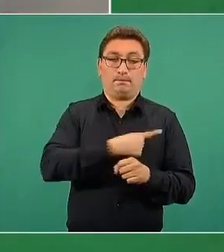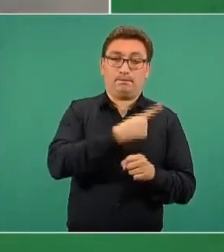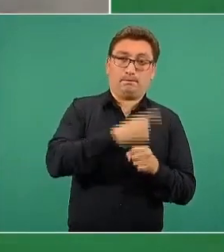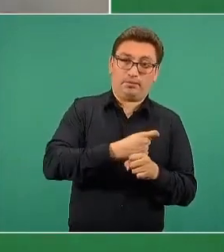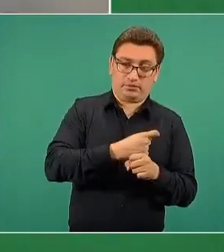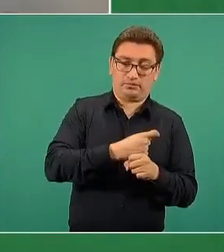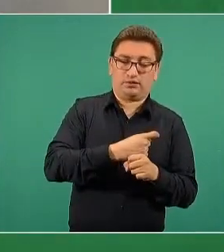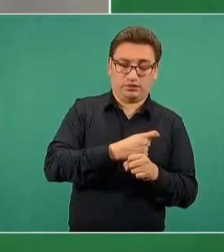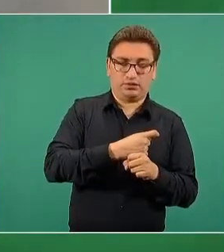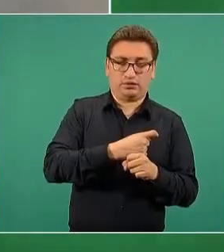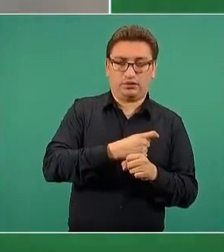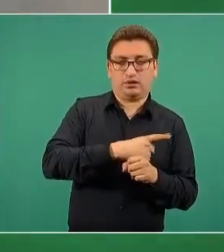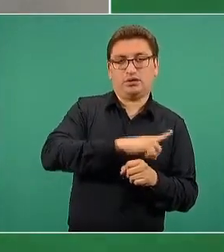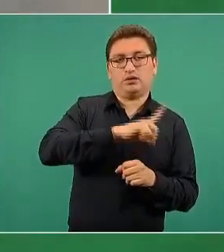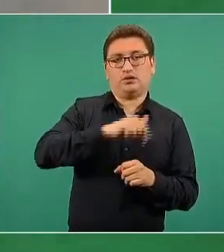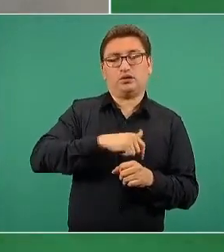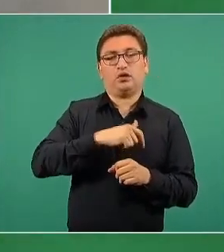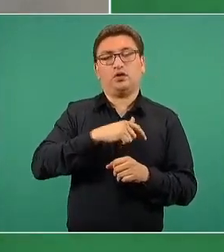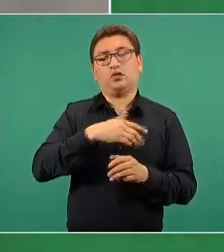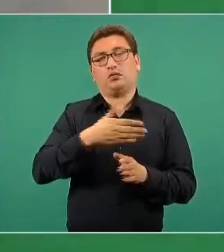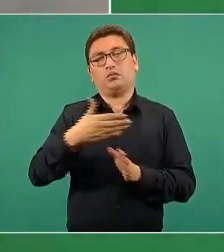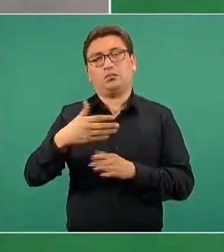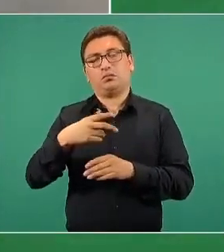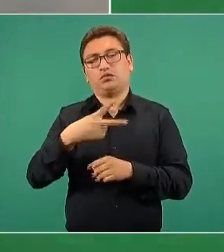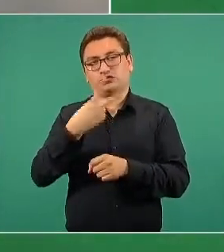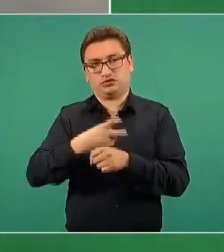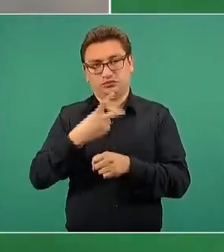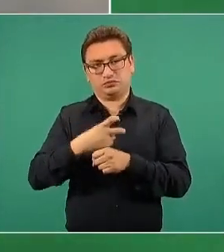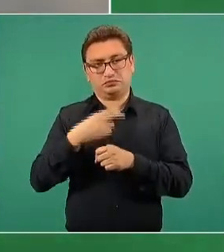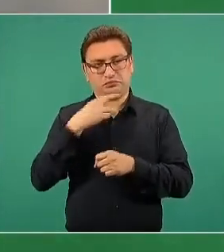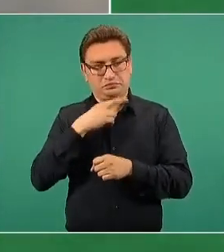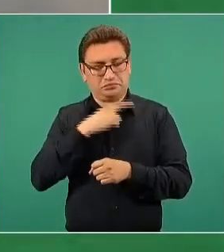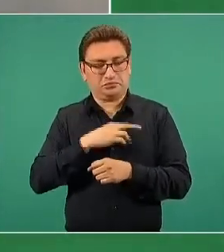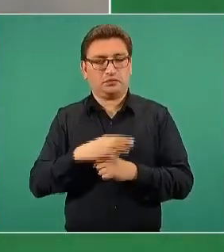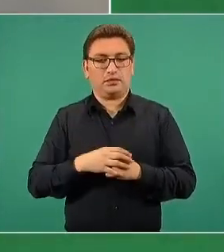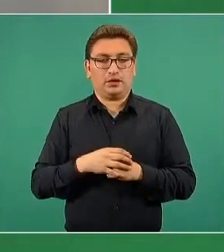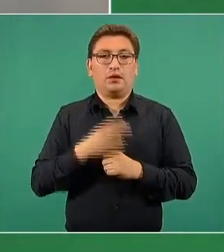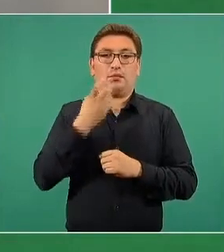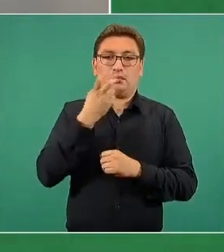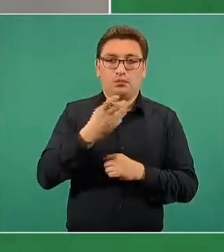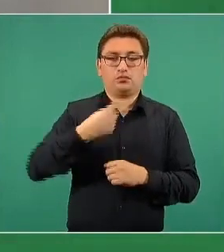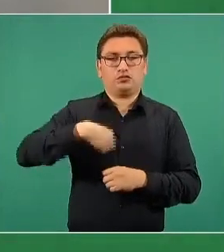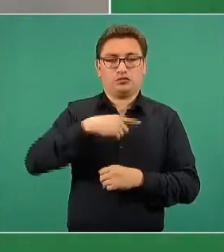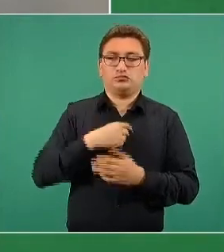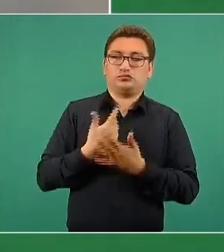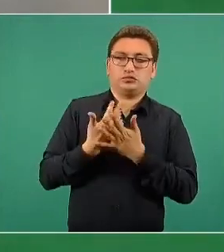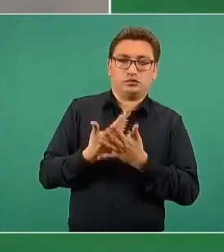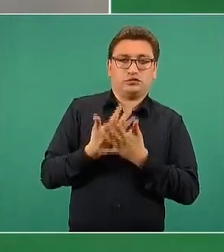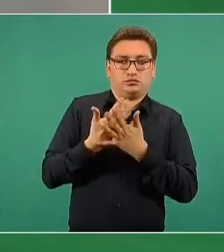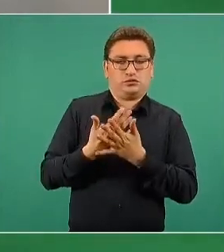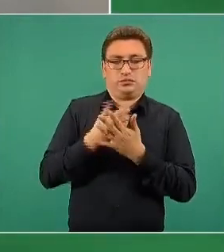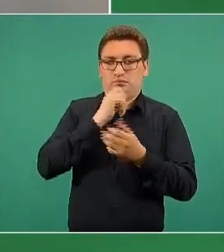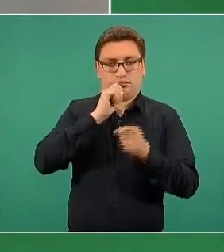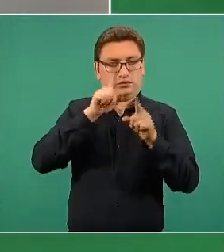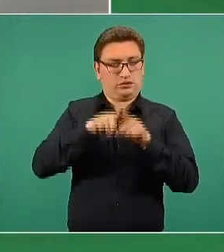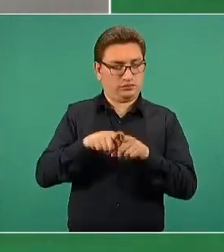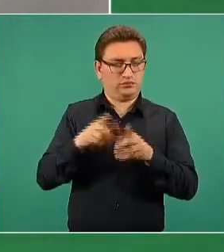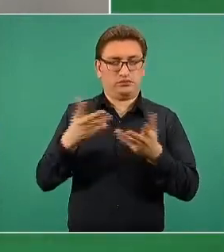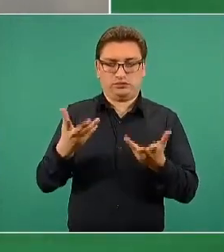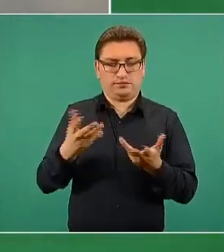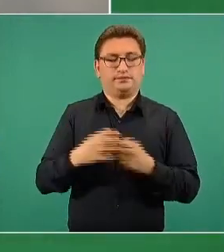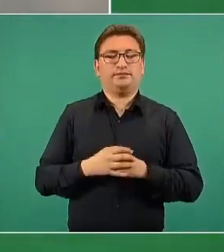primera y la segunda dosis, y estamos también esperando que